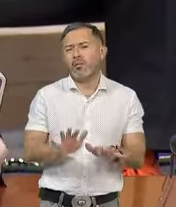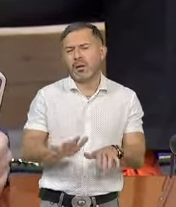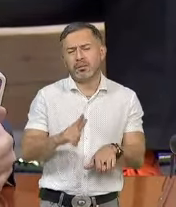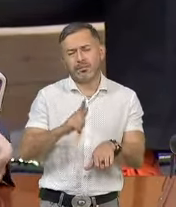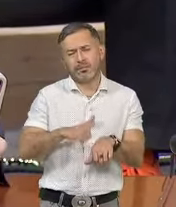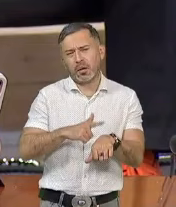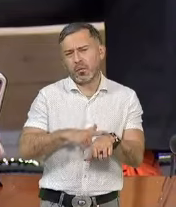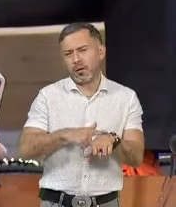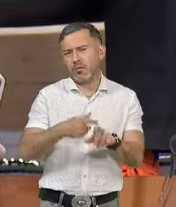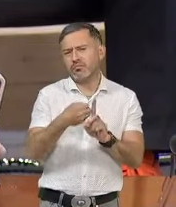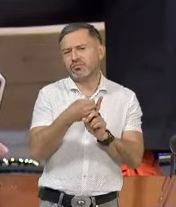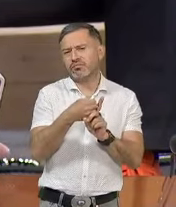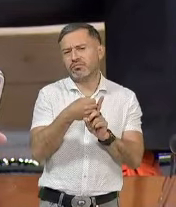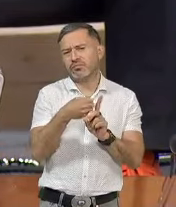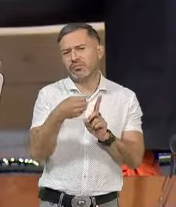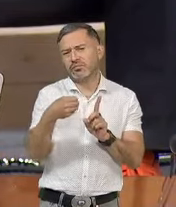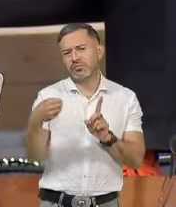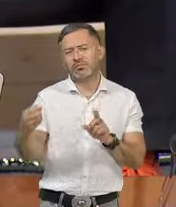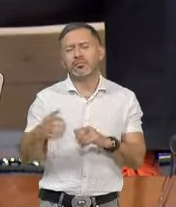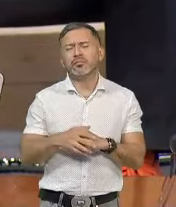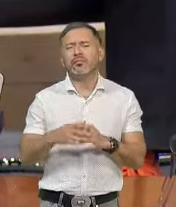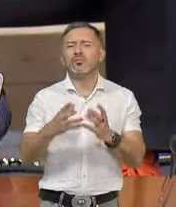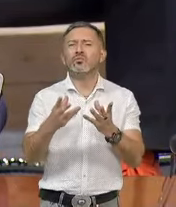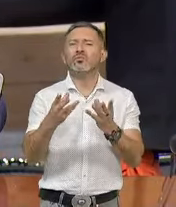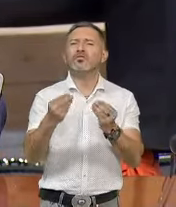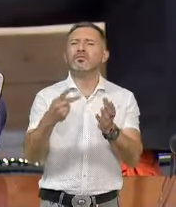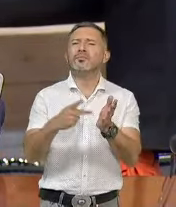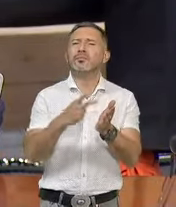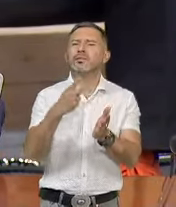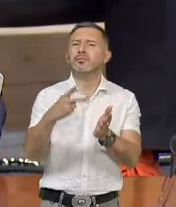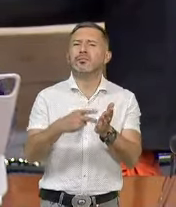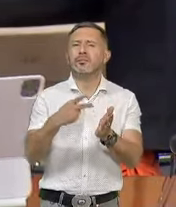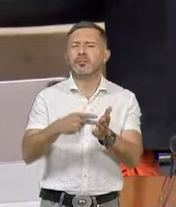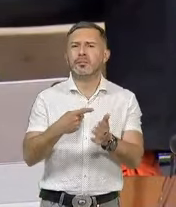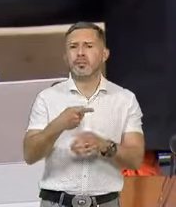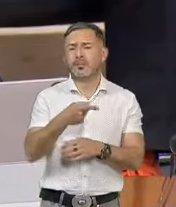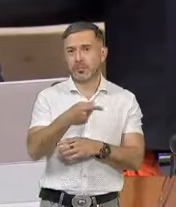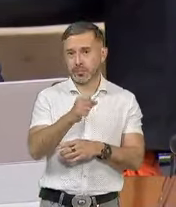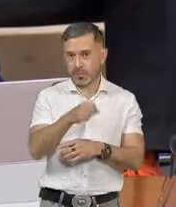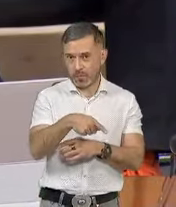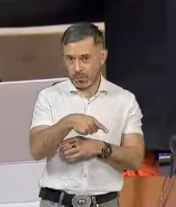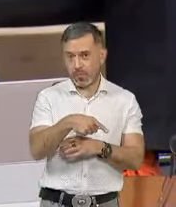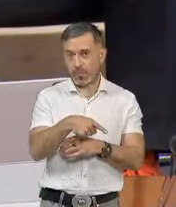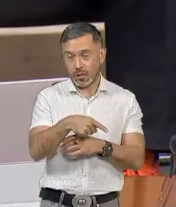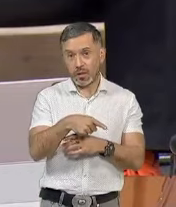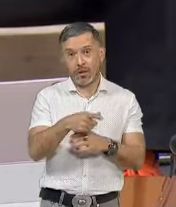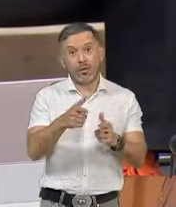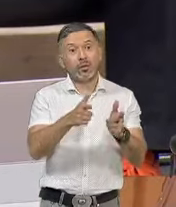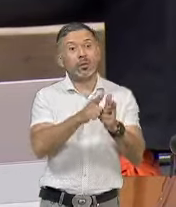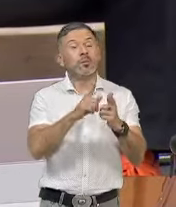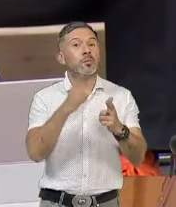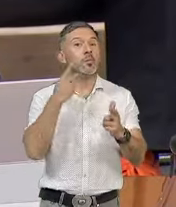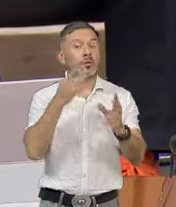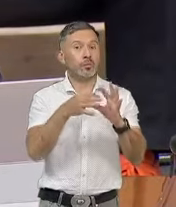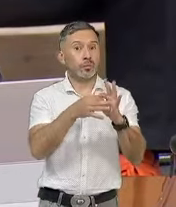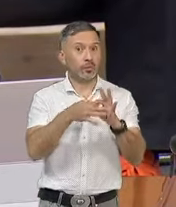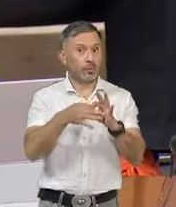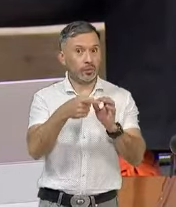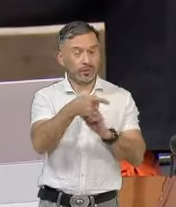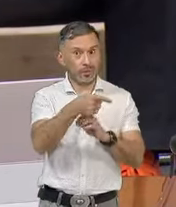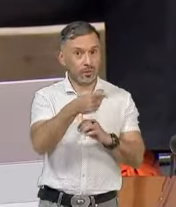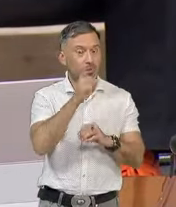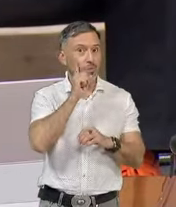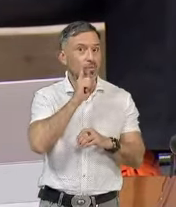reproducir son las múltiples expresiones que la propia moderadora propuesta por la coalición oficialista ha